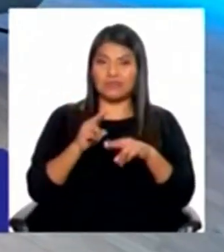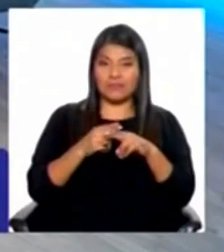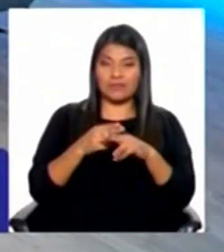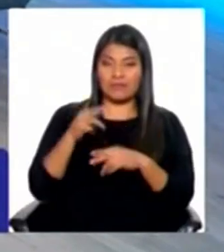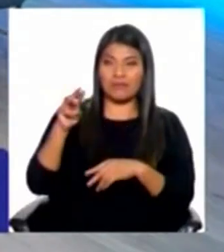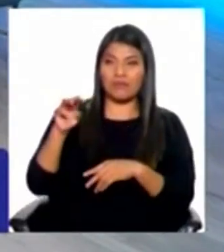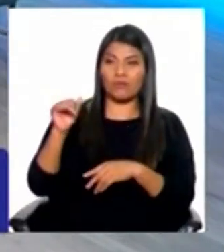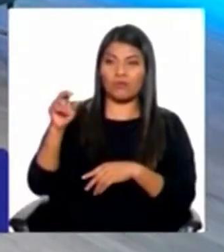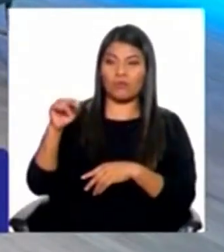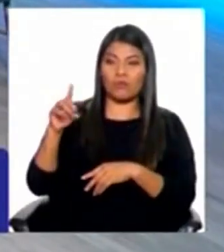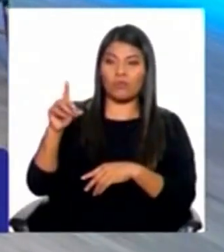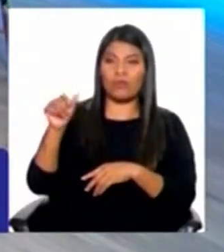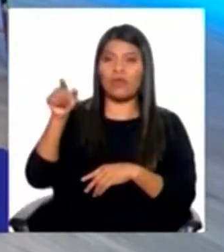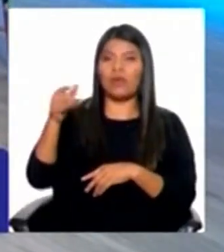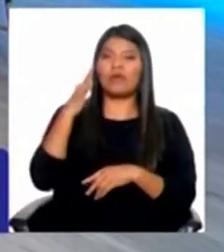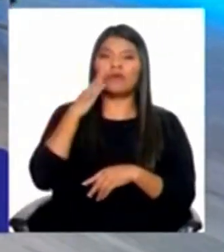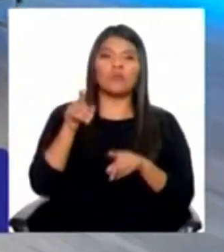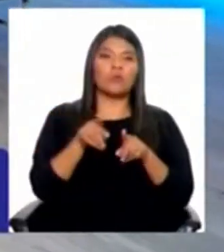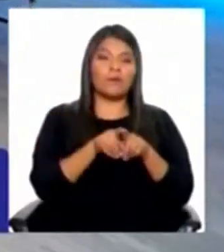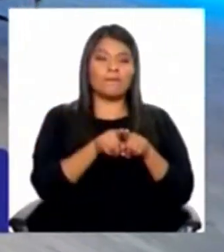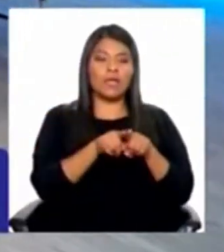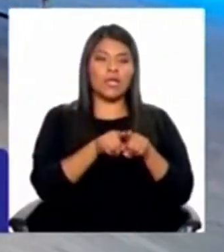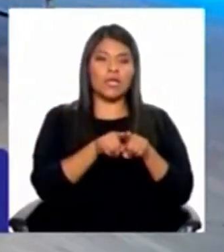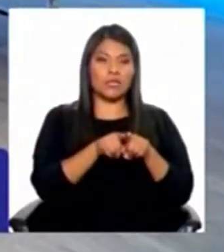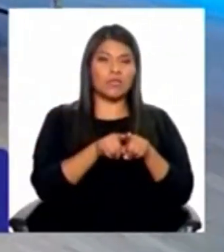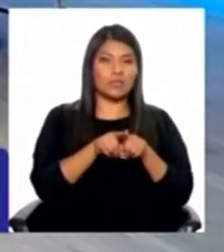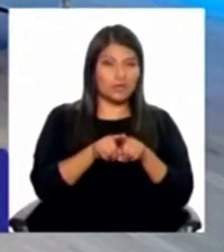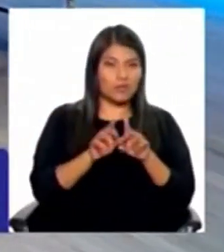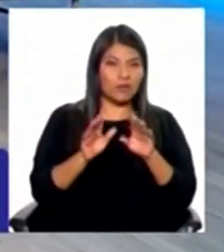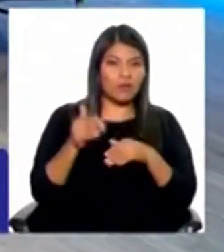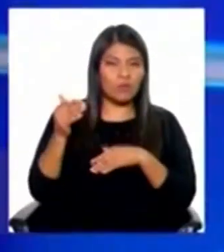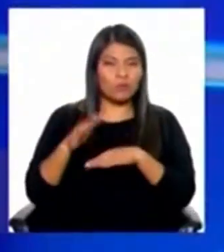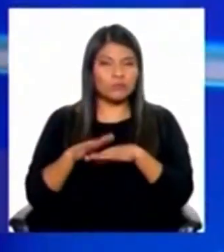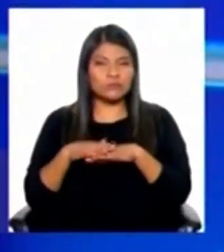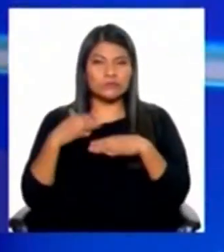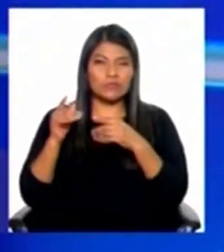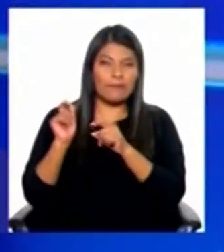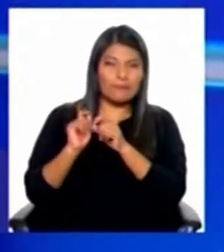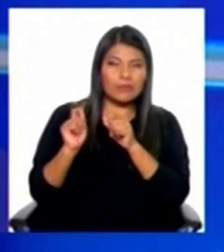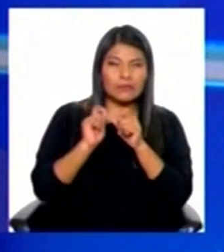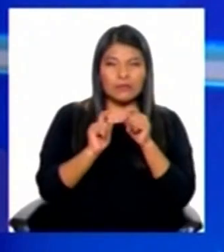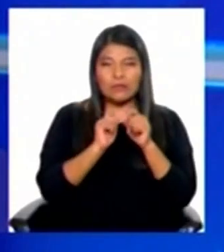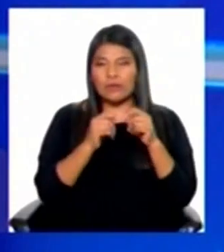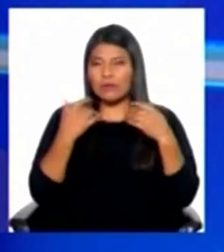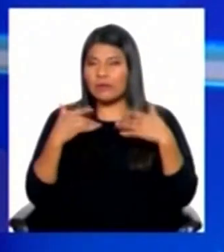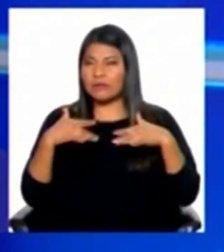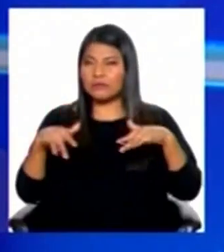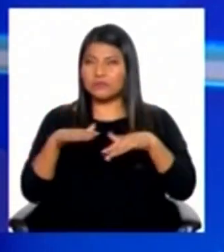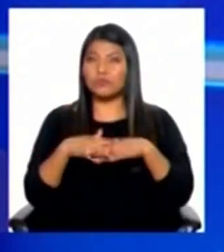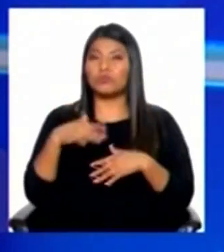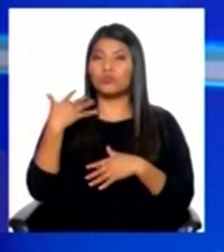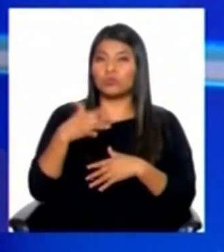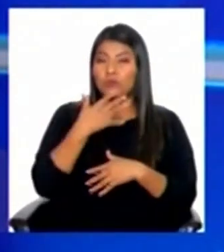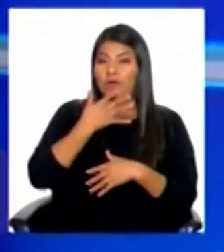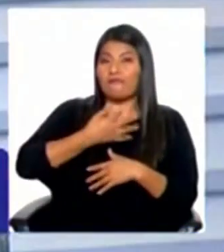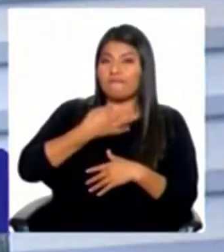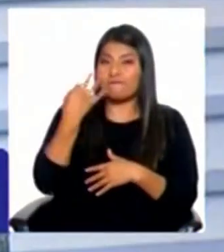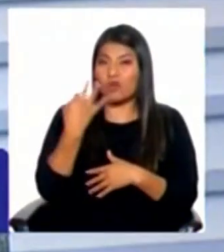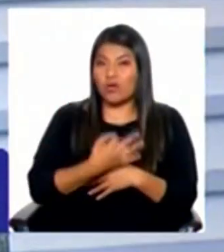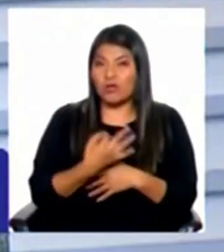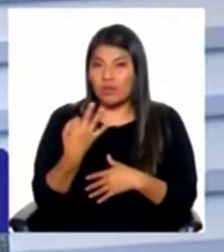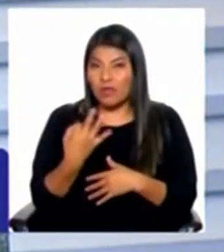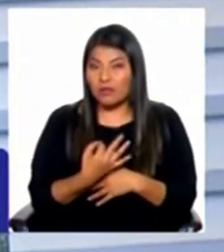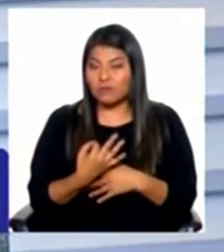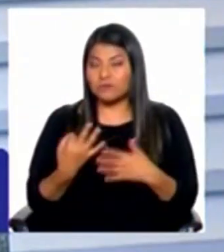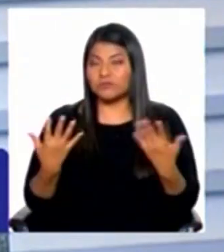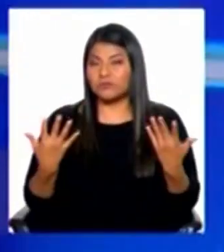su pareja, y que todo el mundo sabía, ¿no?, de que estaba profiriendo amenazas en contra de los miembros de las Fuerzas Armadas. El problema es probarlo. Digamos, no es que uno